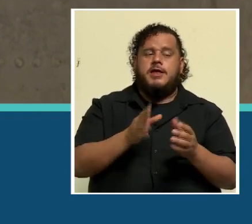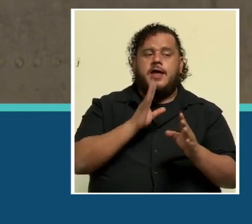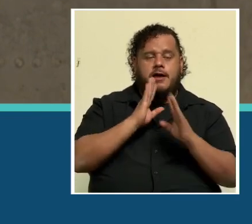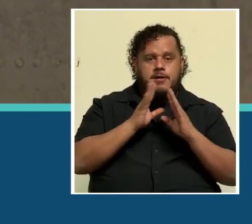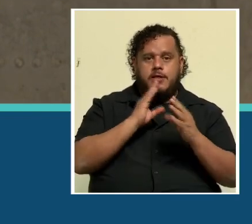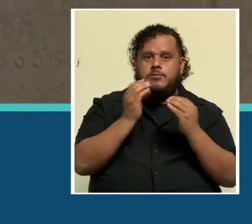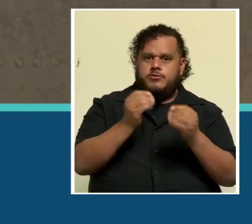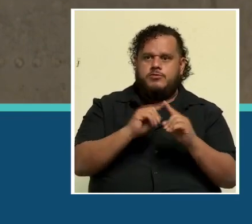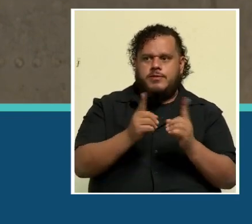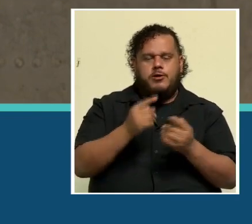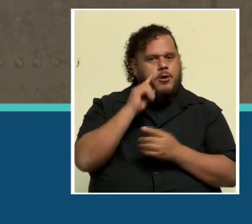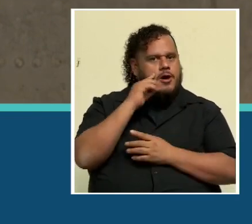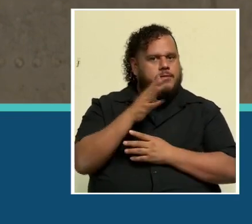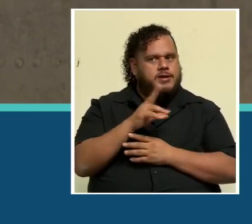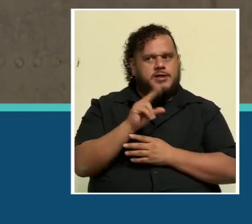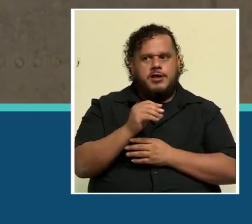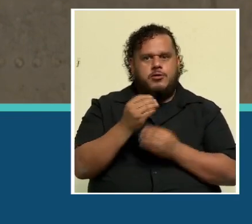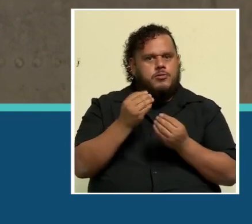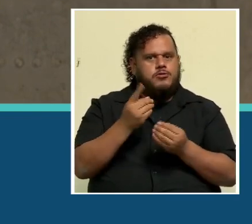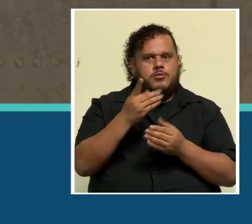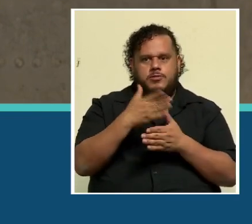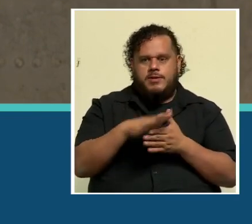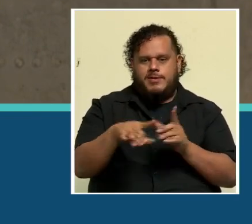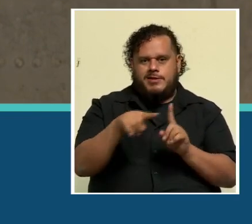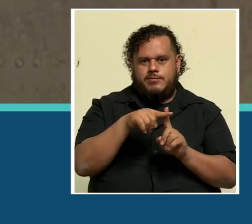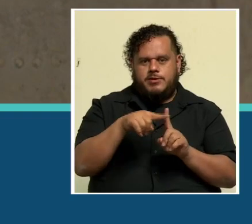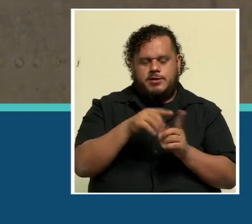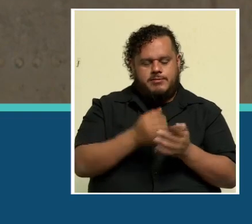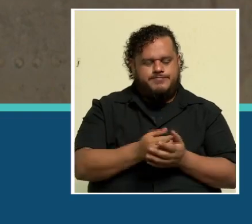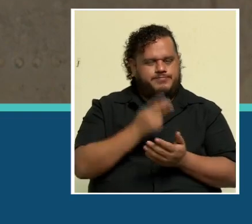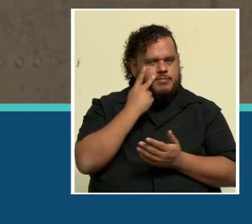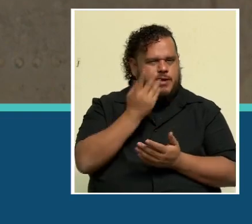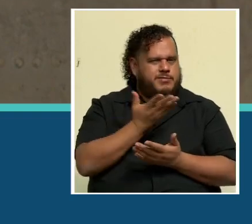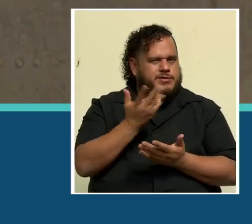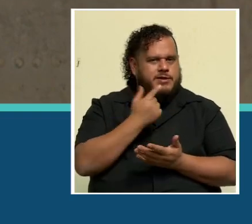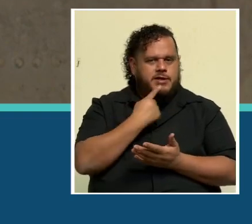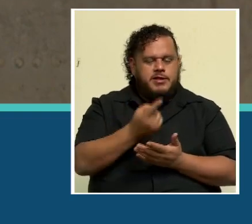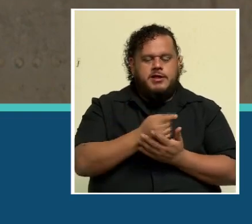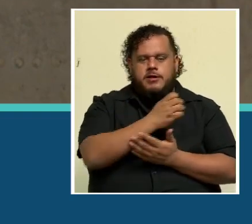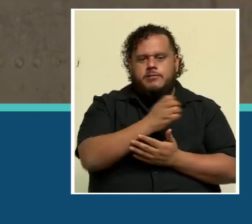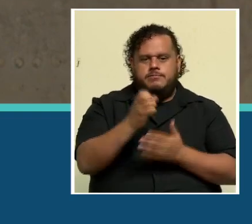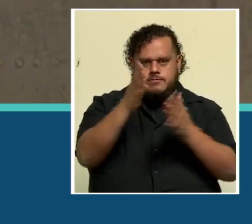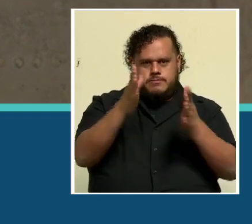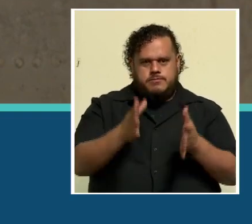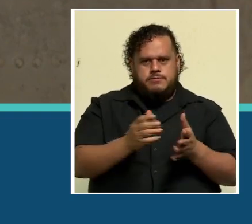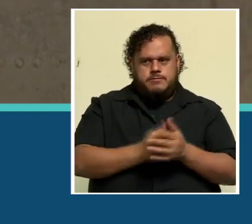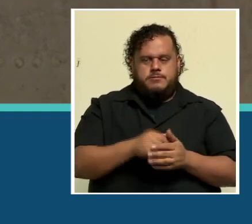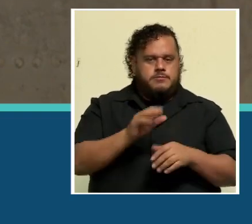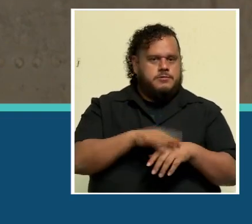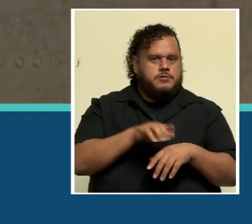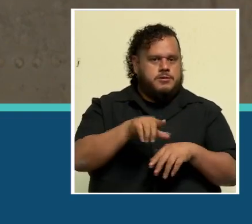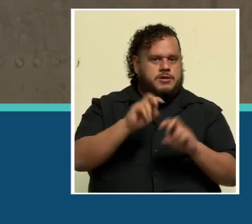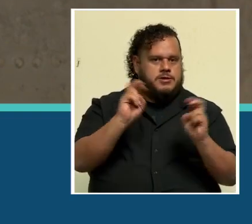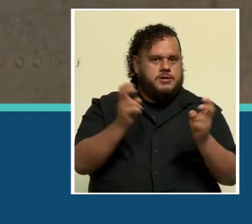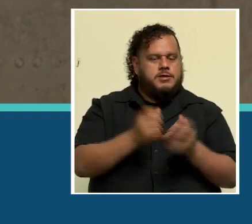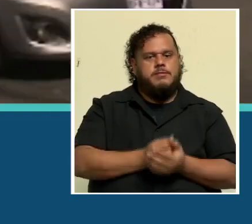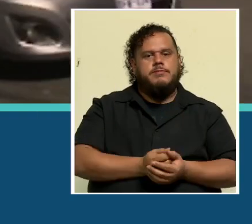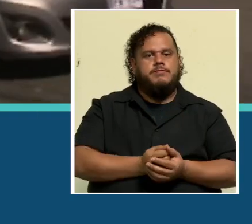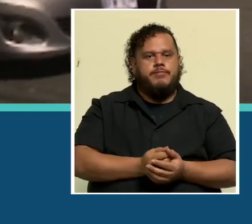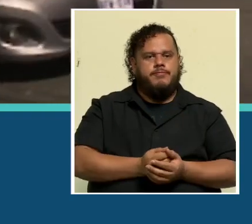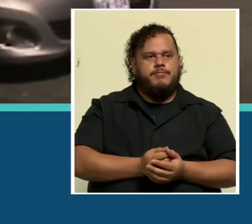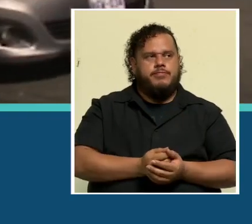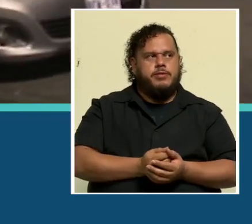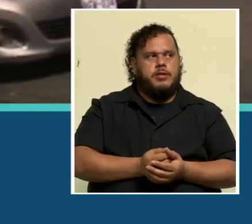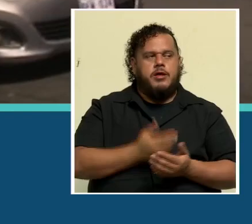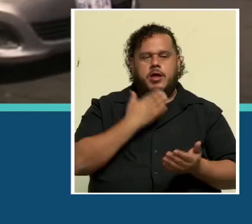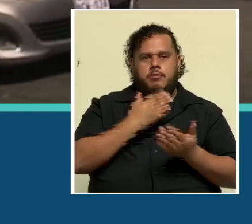pero eso sí, parece que no tanto en una parte positiva. Vamos a ver qué es lo que dicen los costarricenses sobre este tema. Ahorita